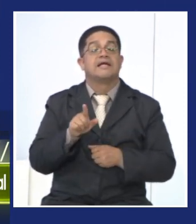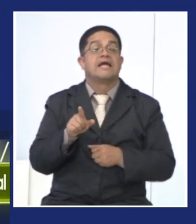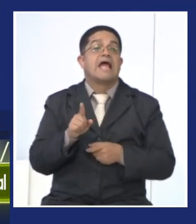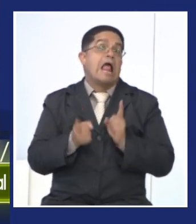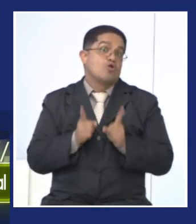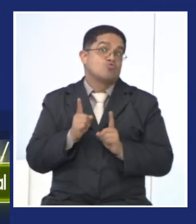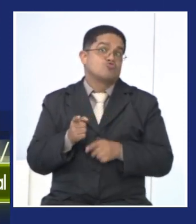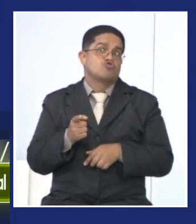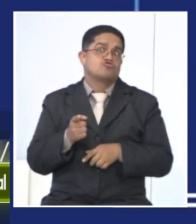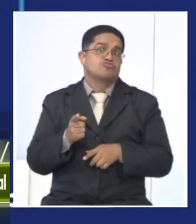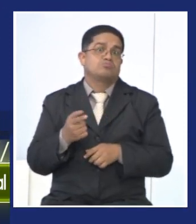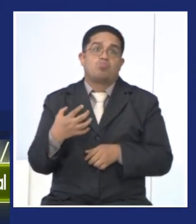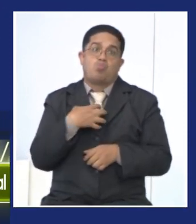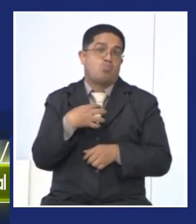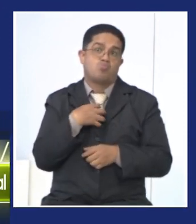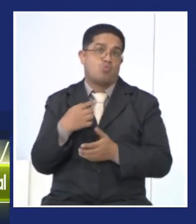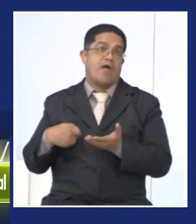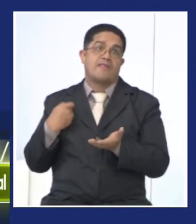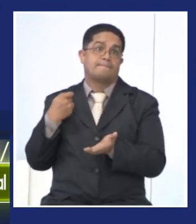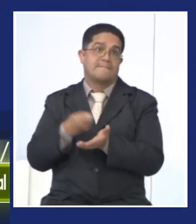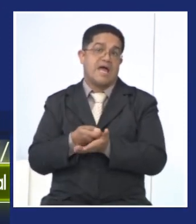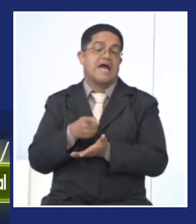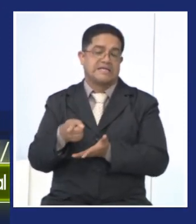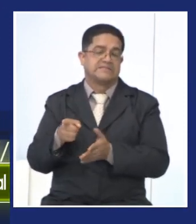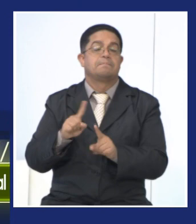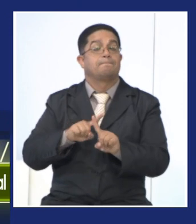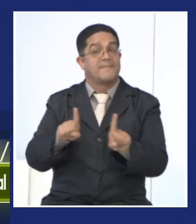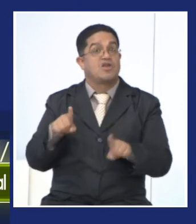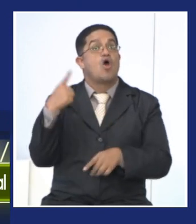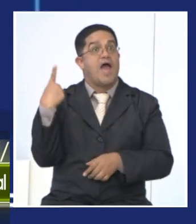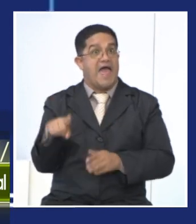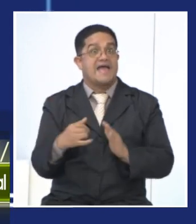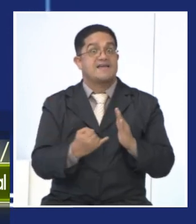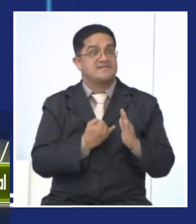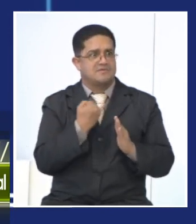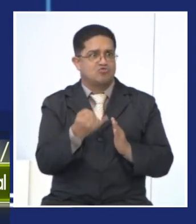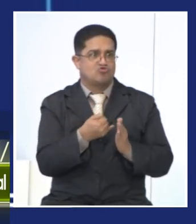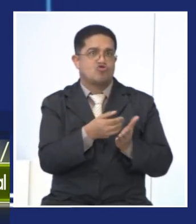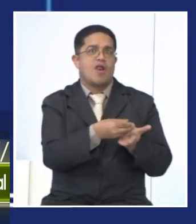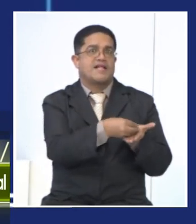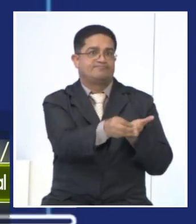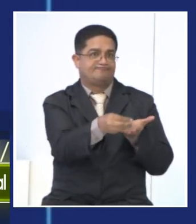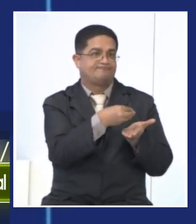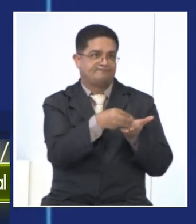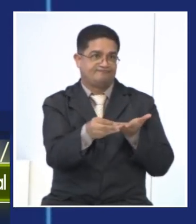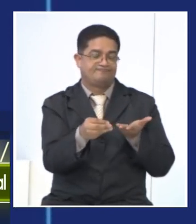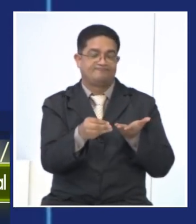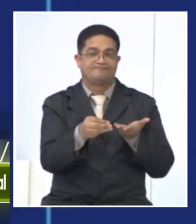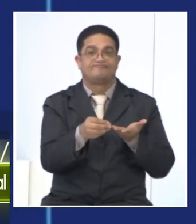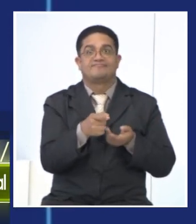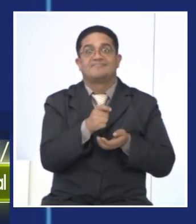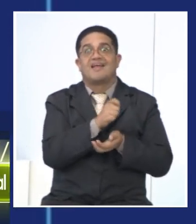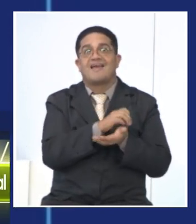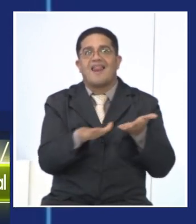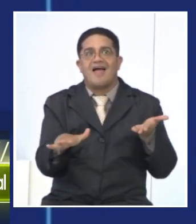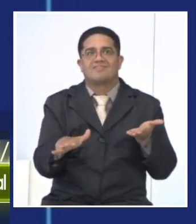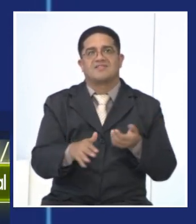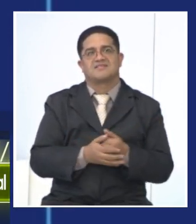para algunos bolsillos. Bueno, también hay instituciones que dan atención pública que también los